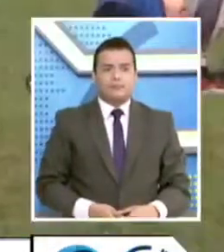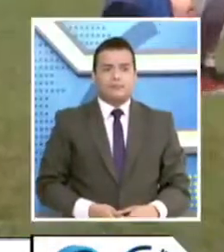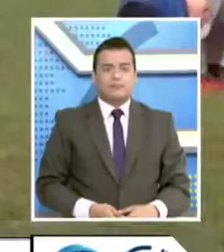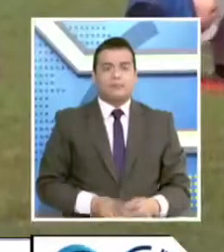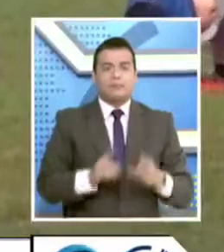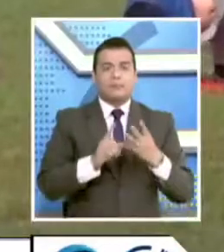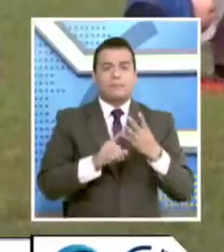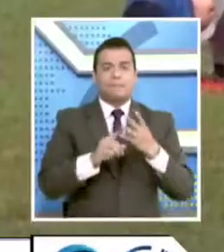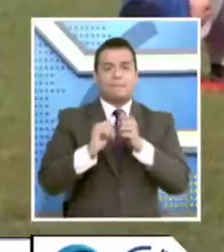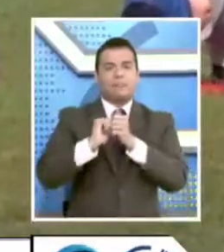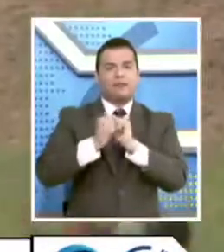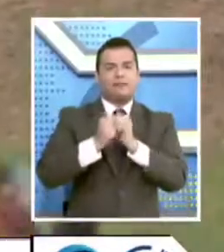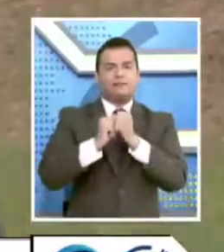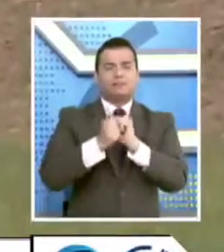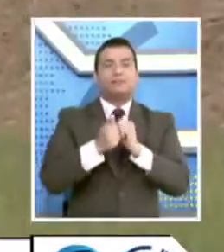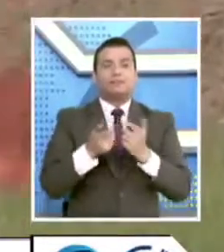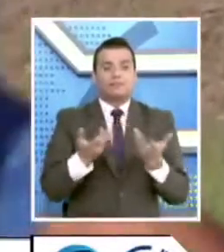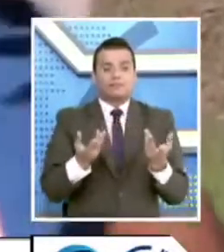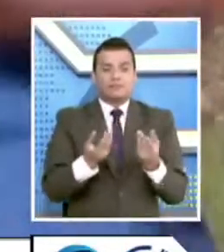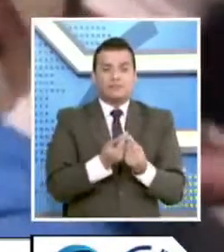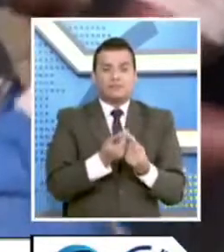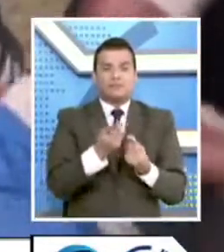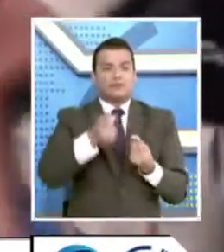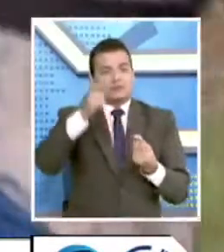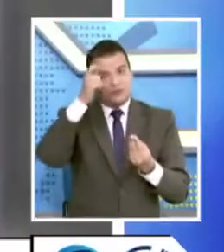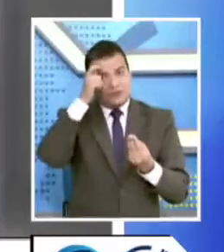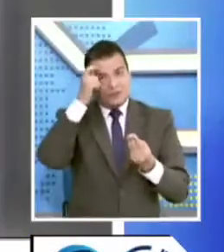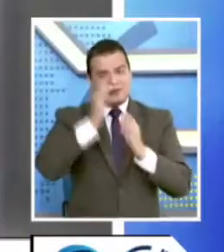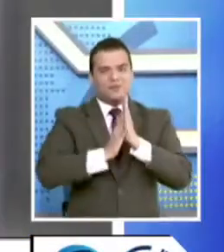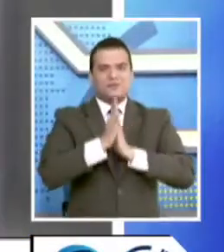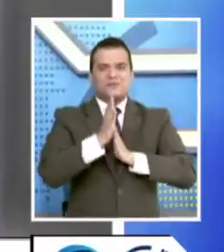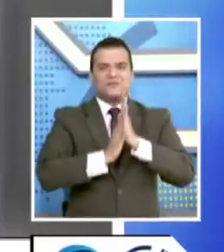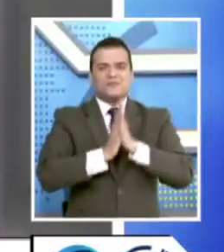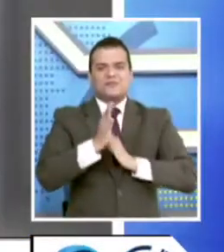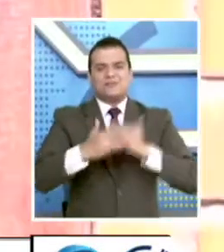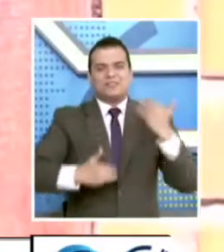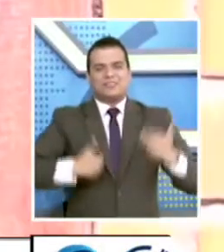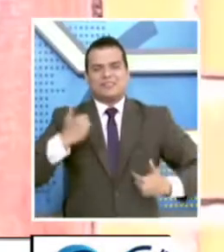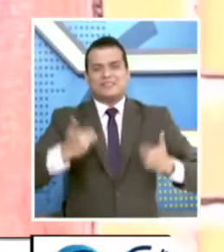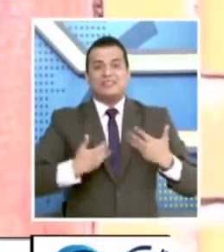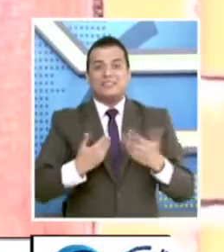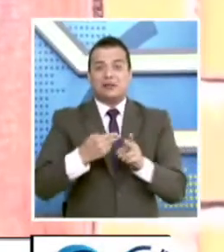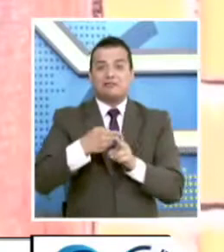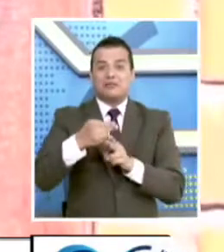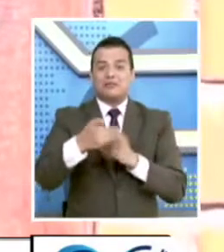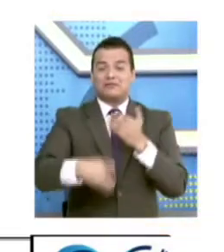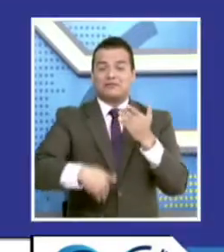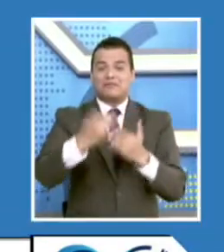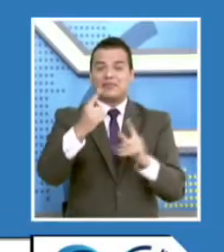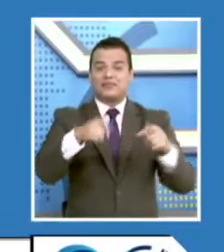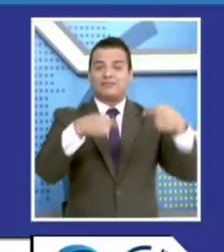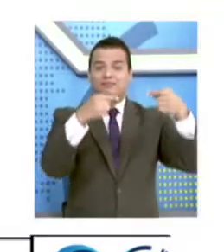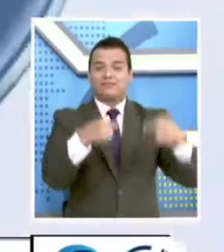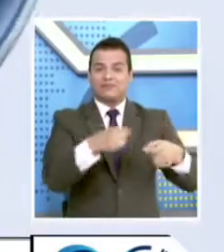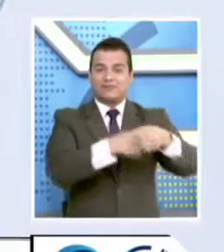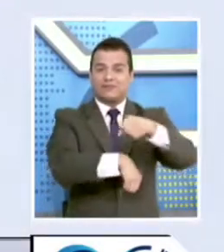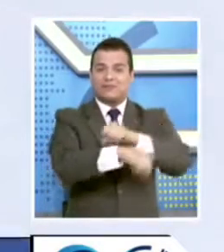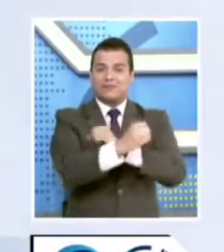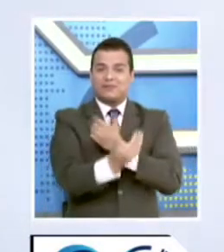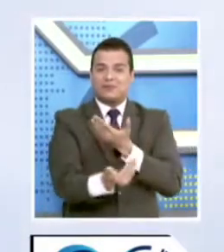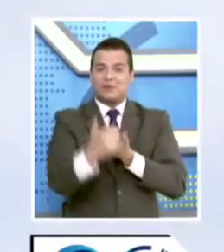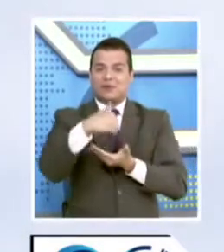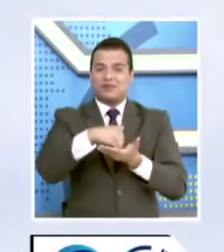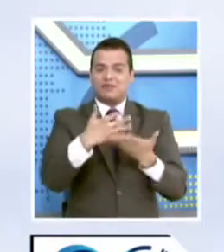Y en deportes, felicidad en las toldas de los Diablos Rojos ante el inminente regreso del fútbol profesional